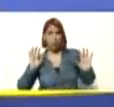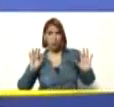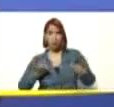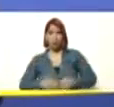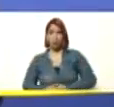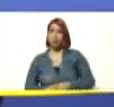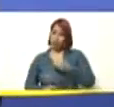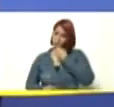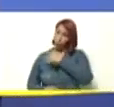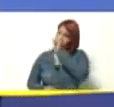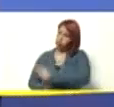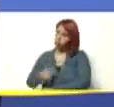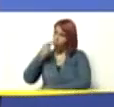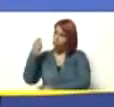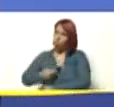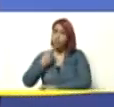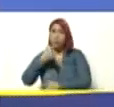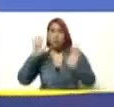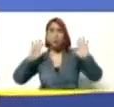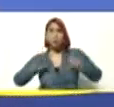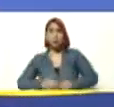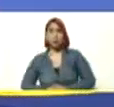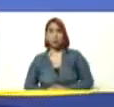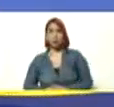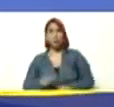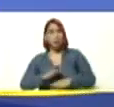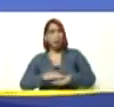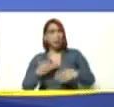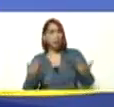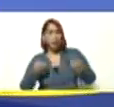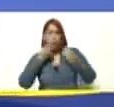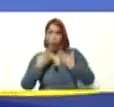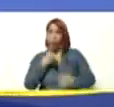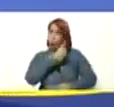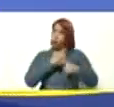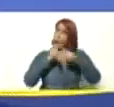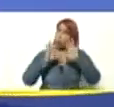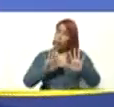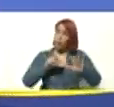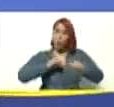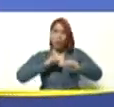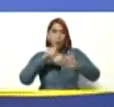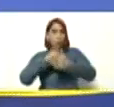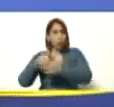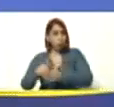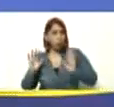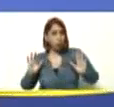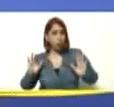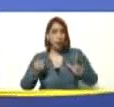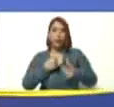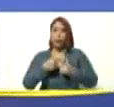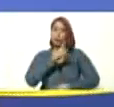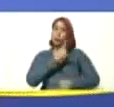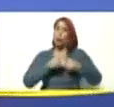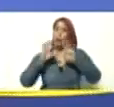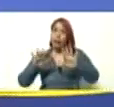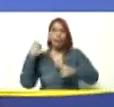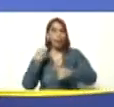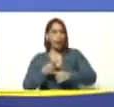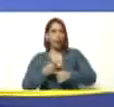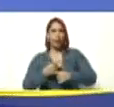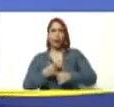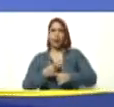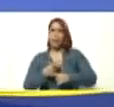es buena para el pavo, dicen. Porque si es bueno el 1x10 para mover votos, el 1x10 debe